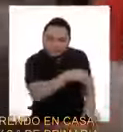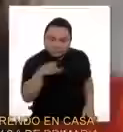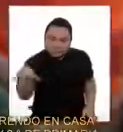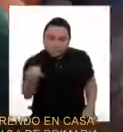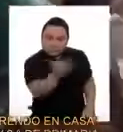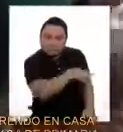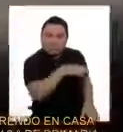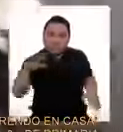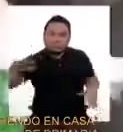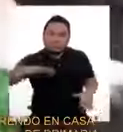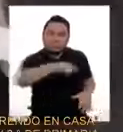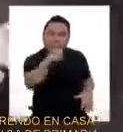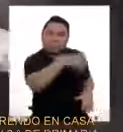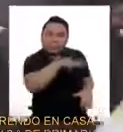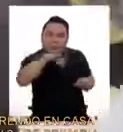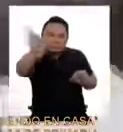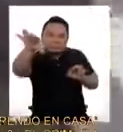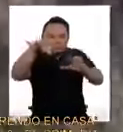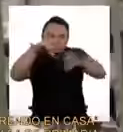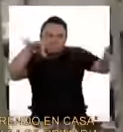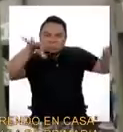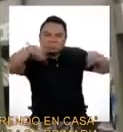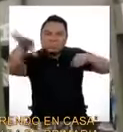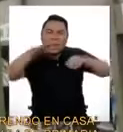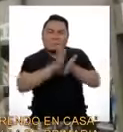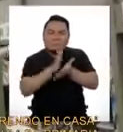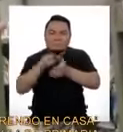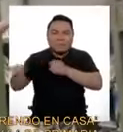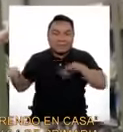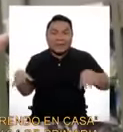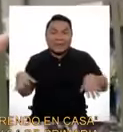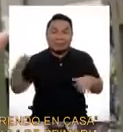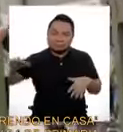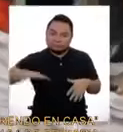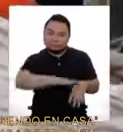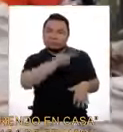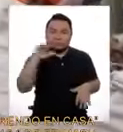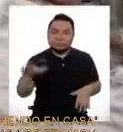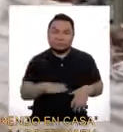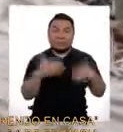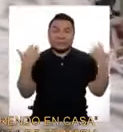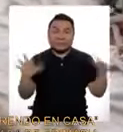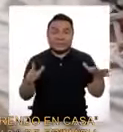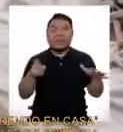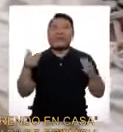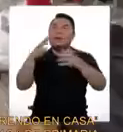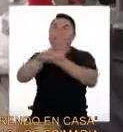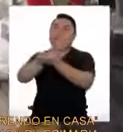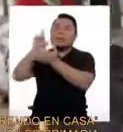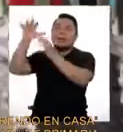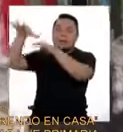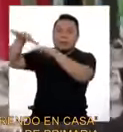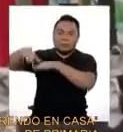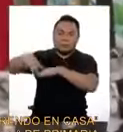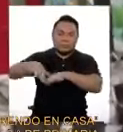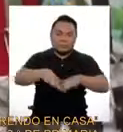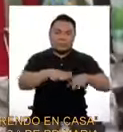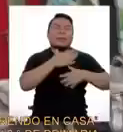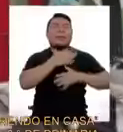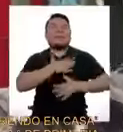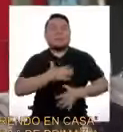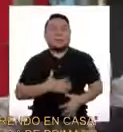separando. Plásticos a un lado, latas al otro, papeles a otro lado. Luego de toda la emoción que hemos vivido arriba, aquí abajo llega la calma. Huele